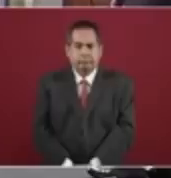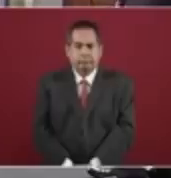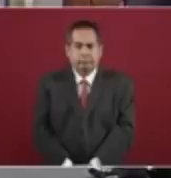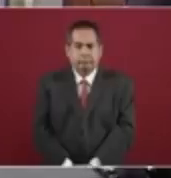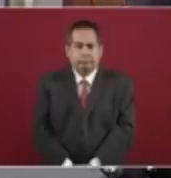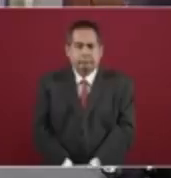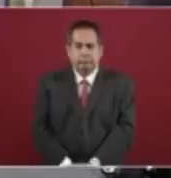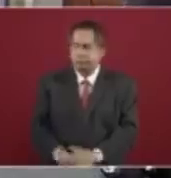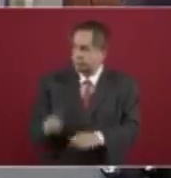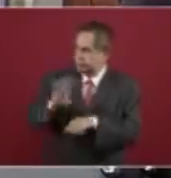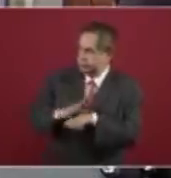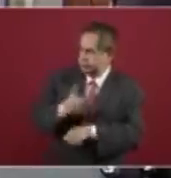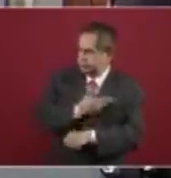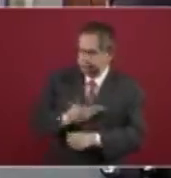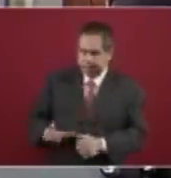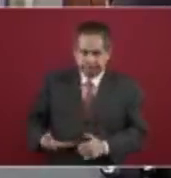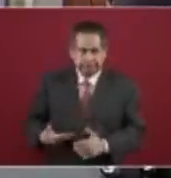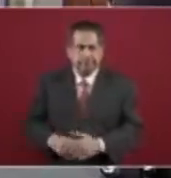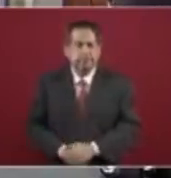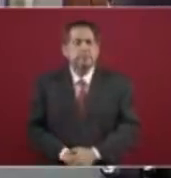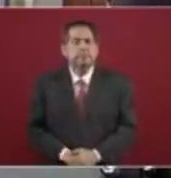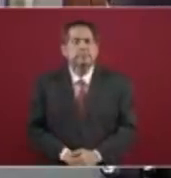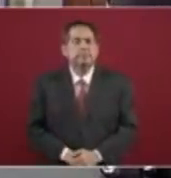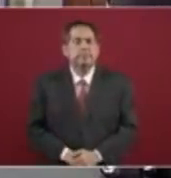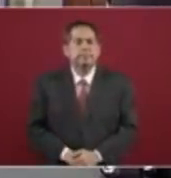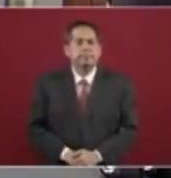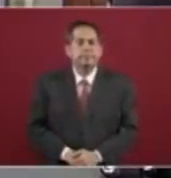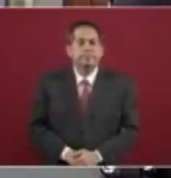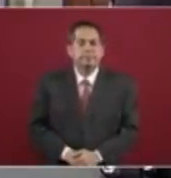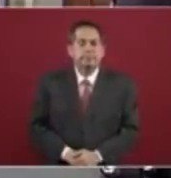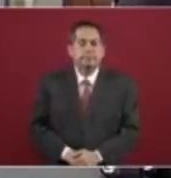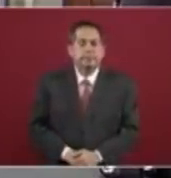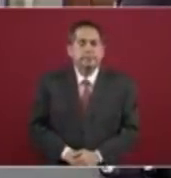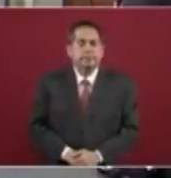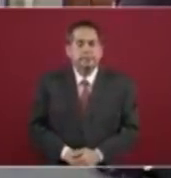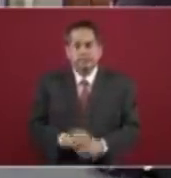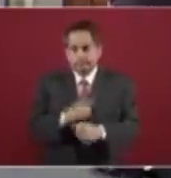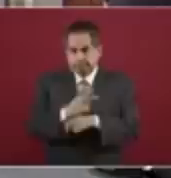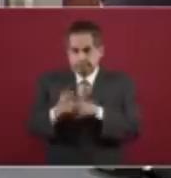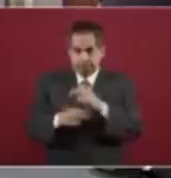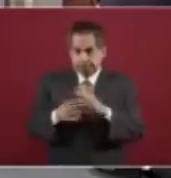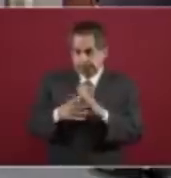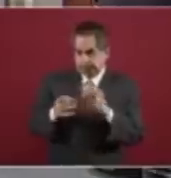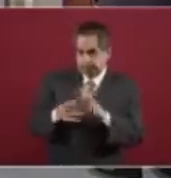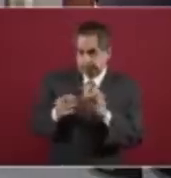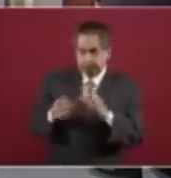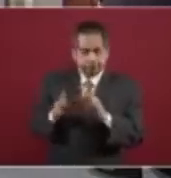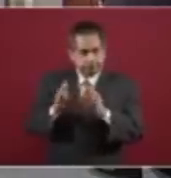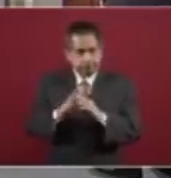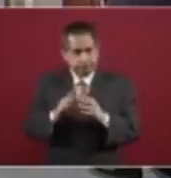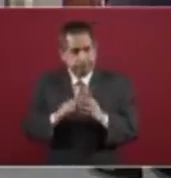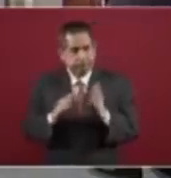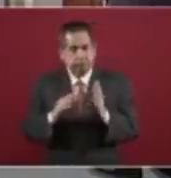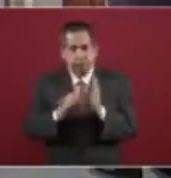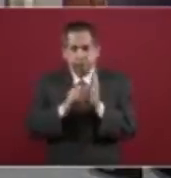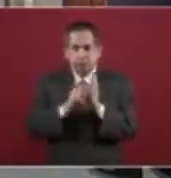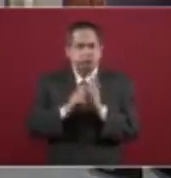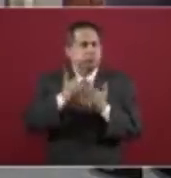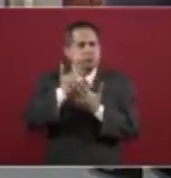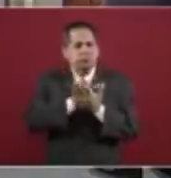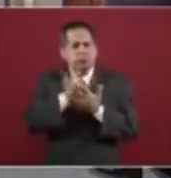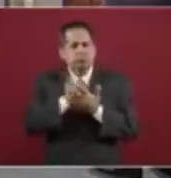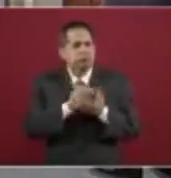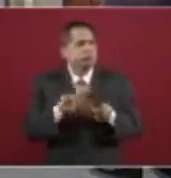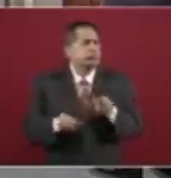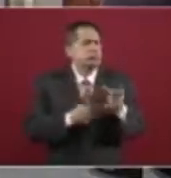Con su permiso, señor presidente. Bueno, pues vamos a explicar la metodología del censo.